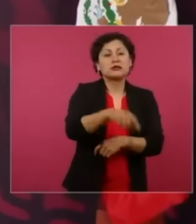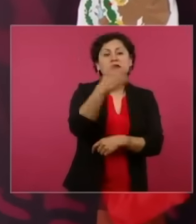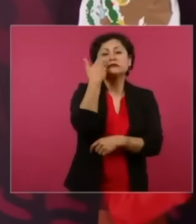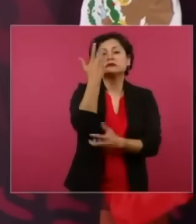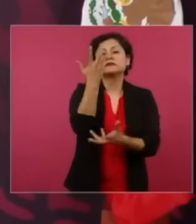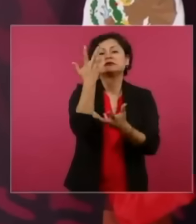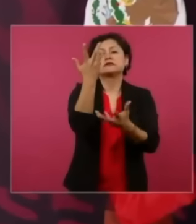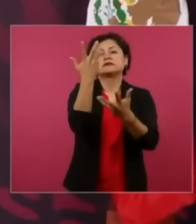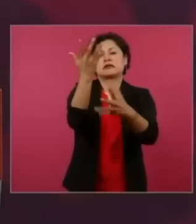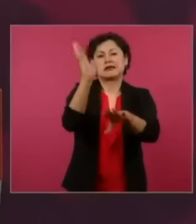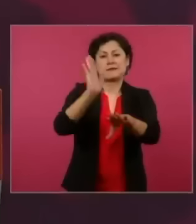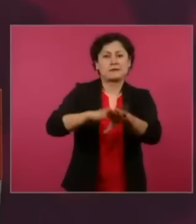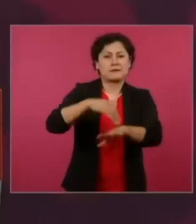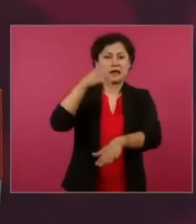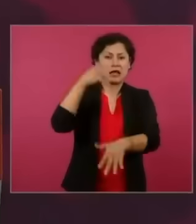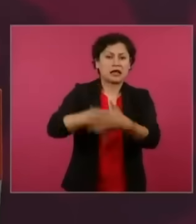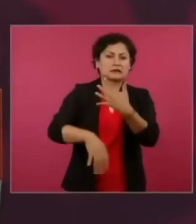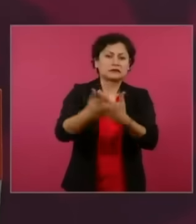Los